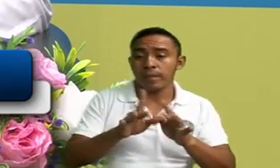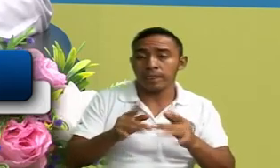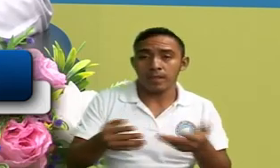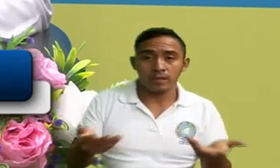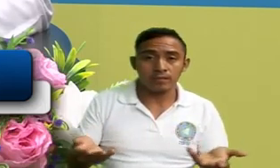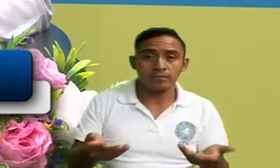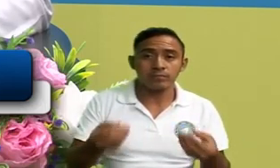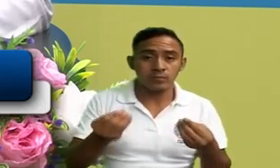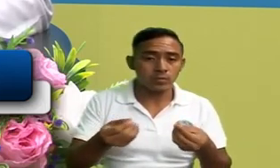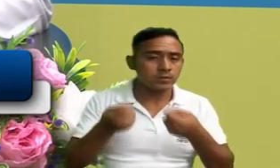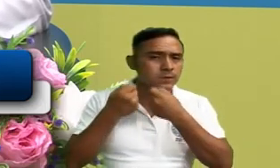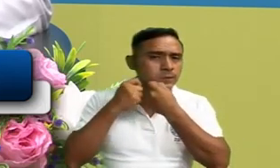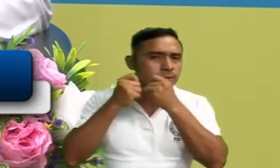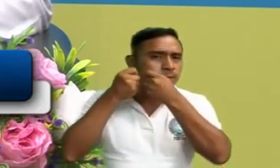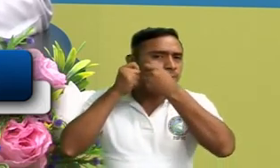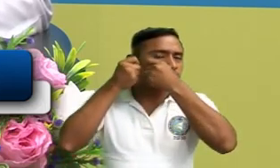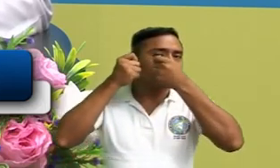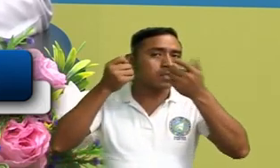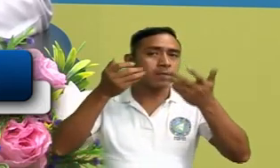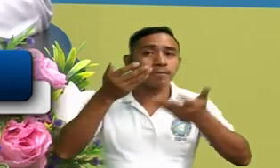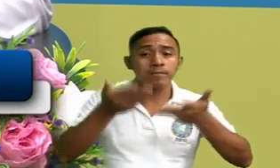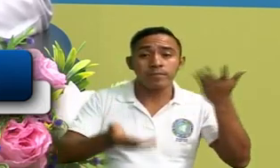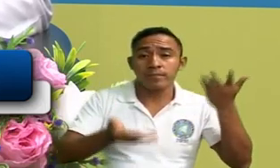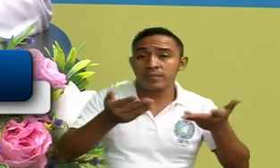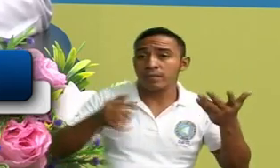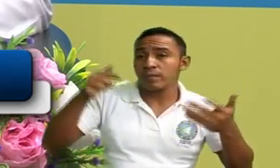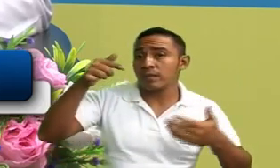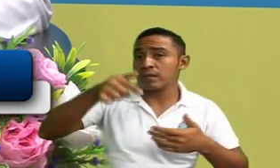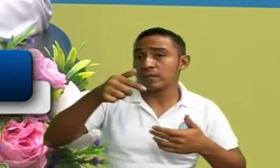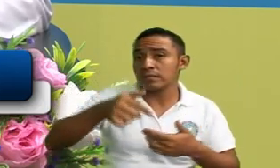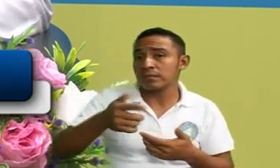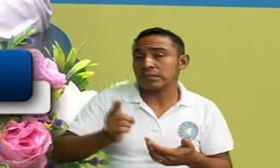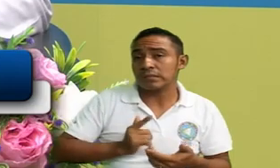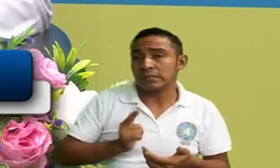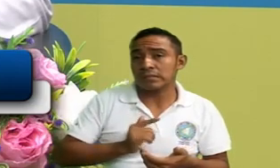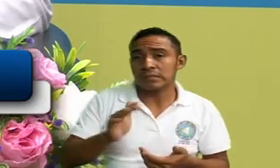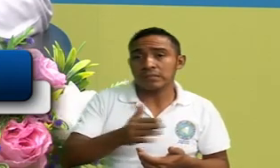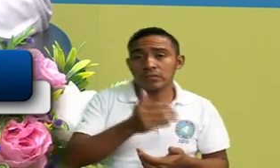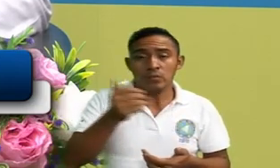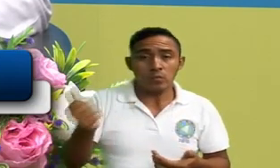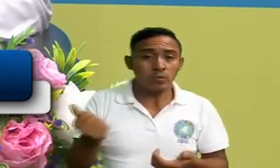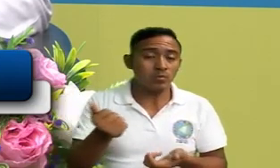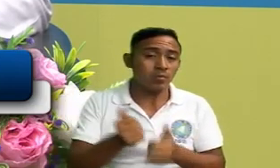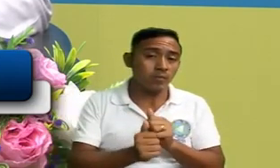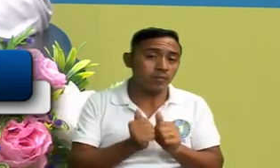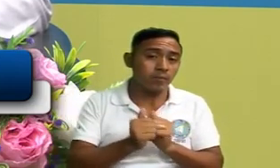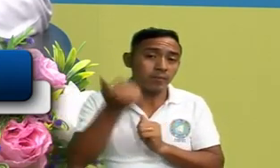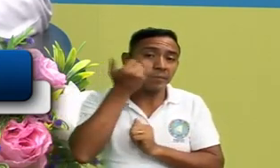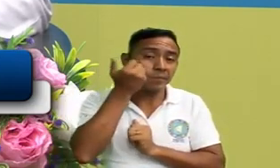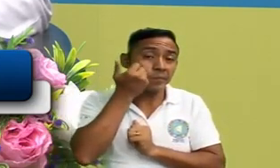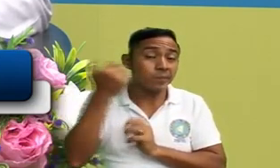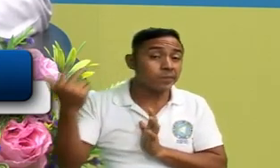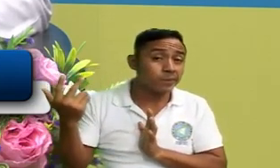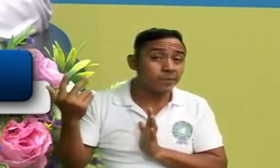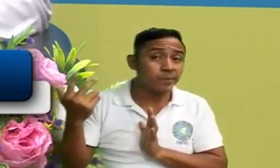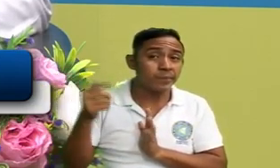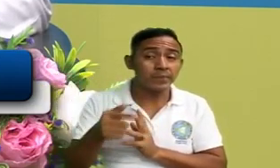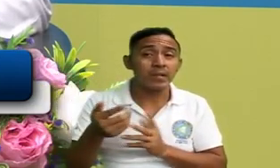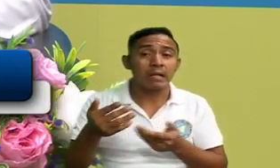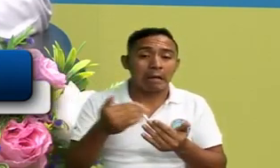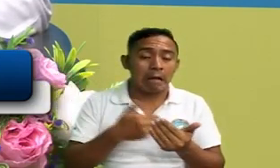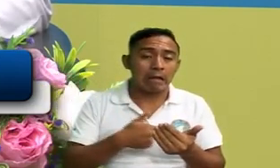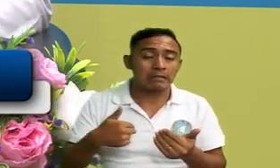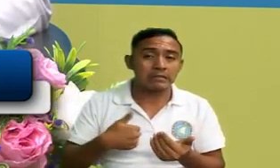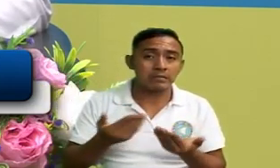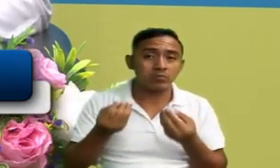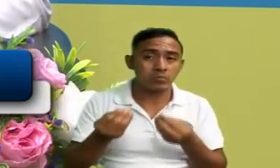presenta acné probablemente también tenga alguna otra patología, alguna otra enfermedad que está produciendo